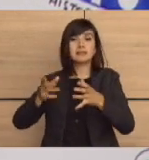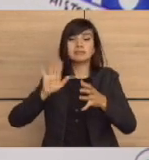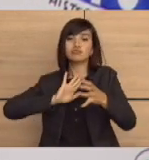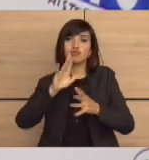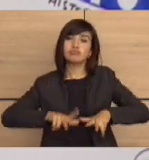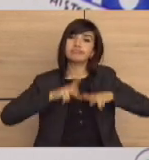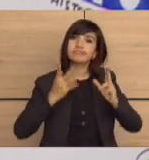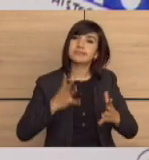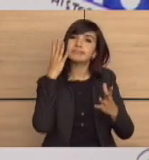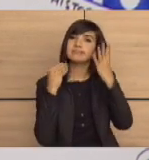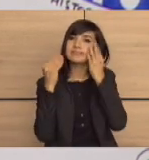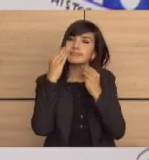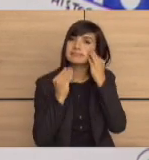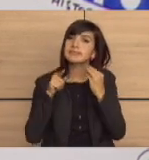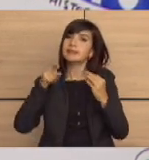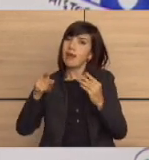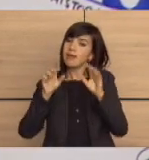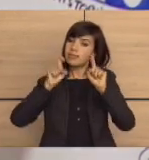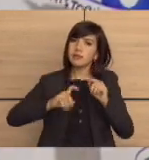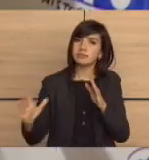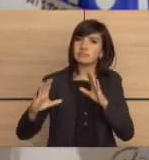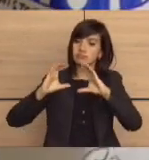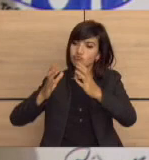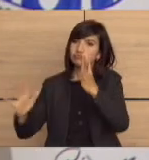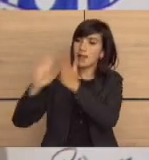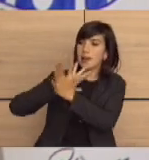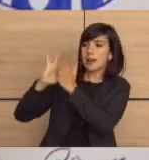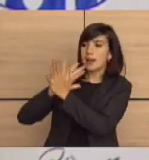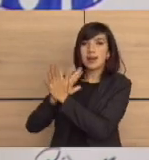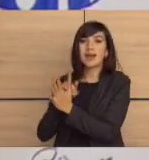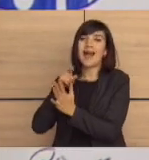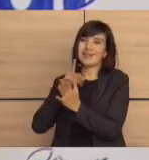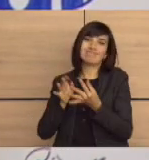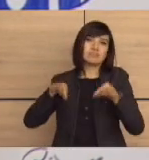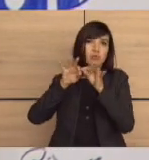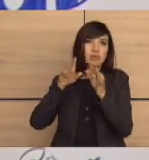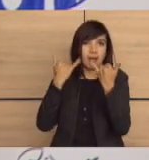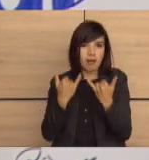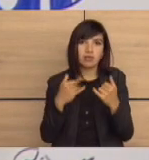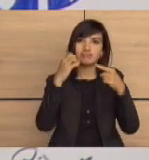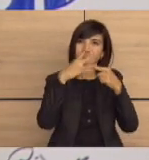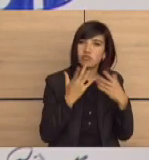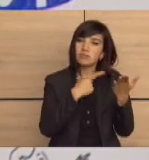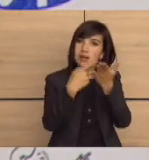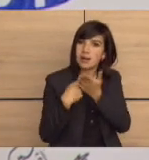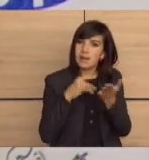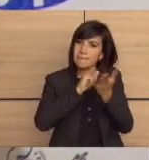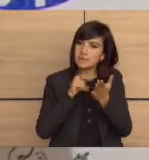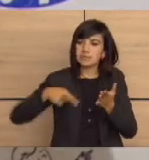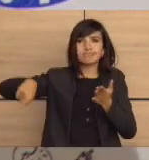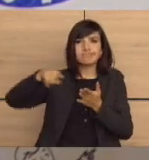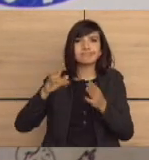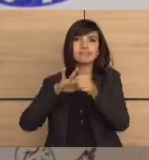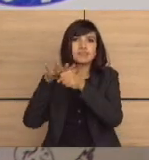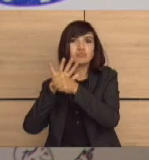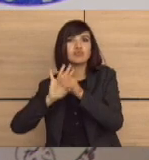reciente del país también deben de ser consideradas en esa, por esa comisión. Sumado a lo que decía el profesor Juan Carlos, la